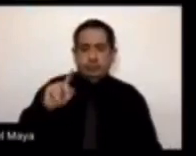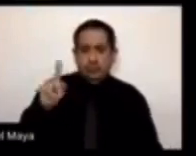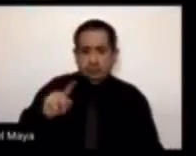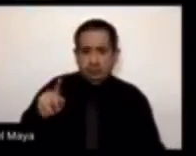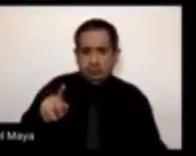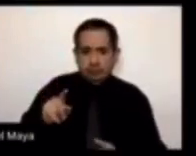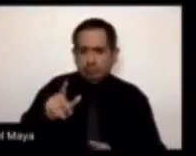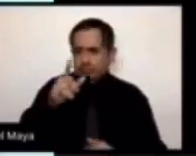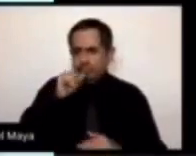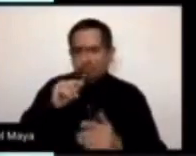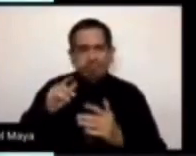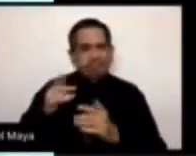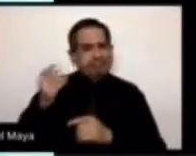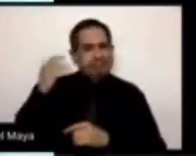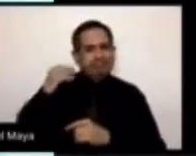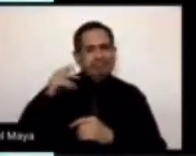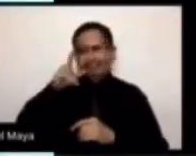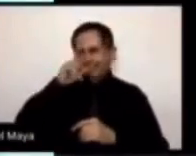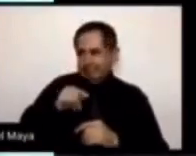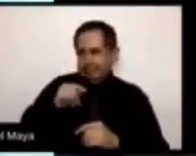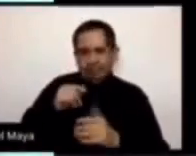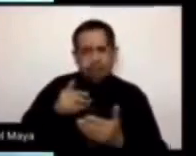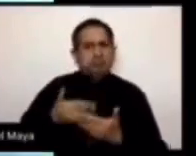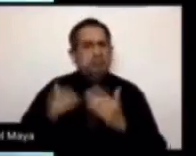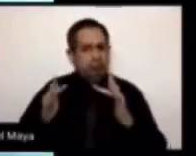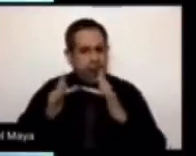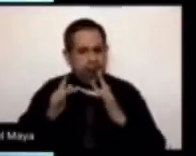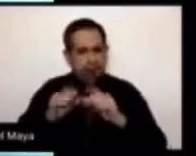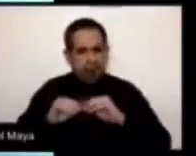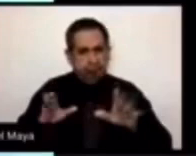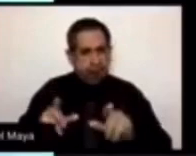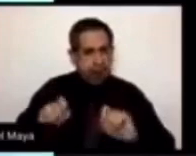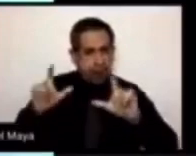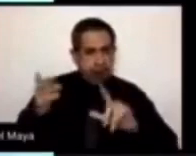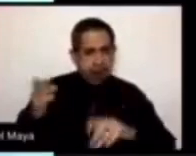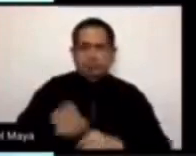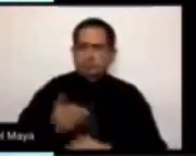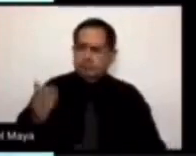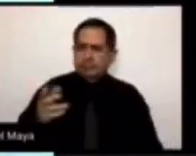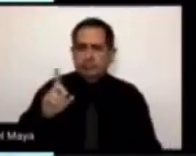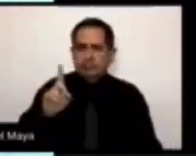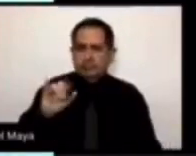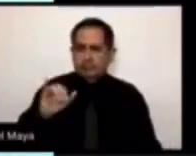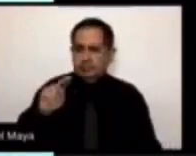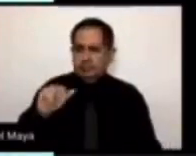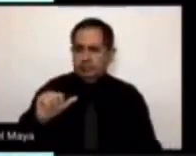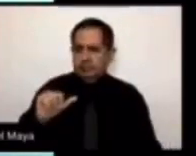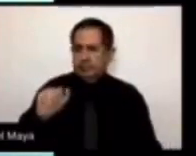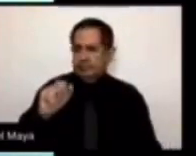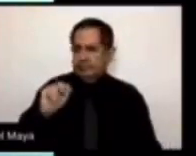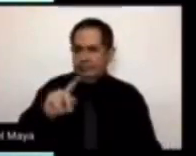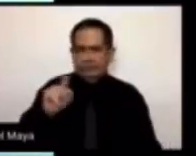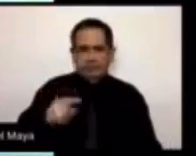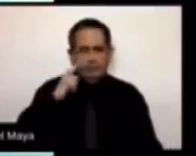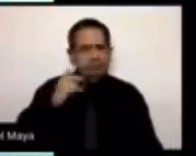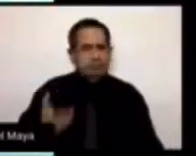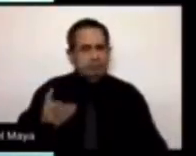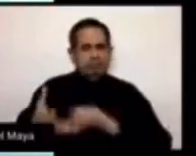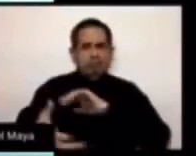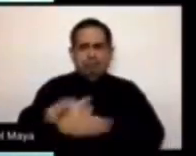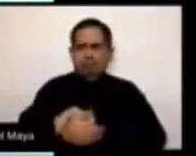Yes, Diana Sanchez for the Coalition for an Inclusive Economy with Social